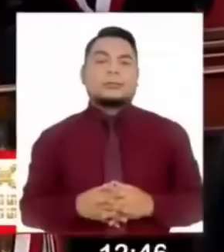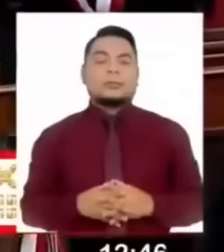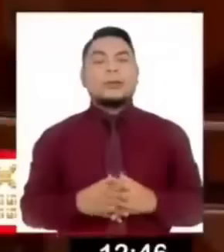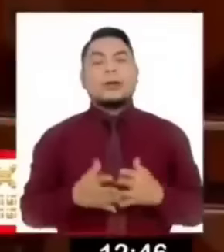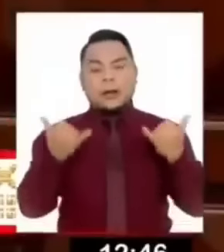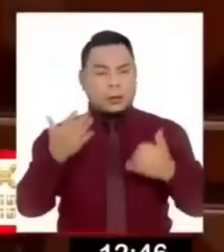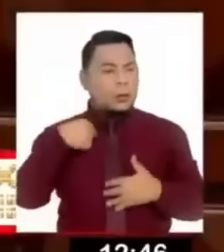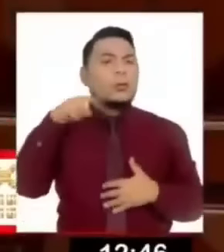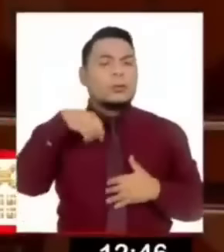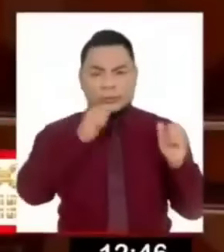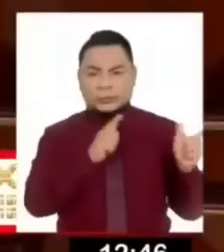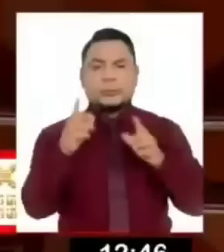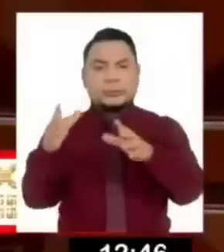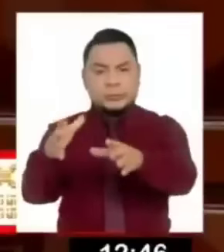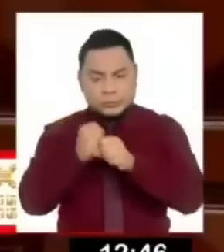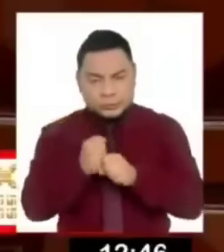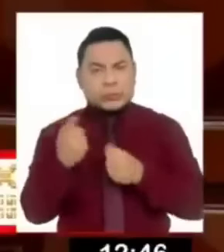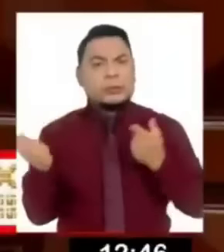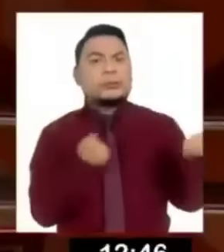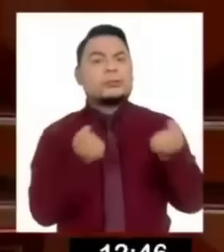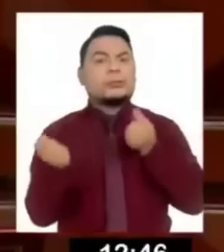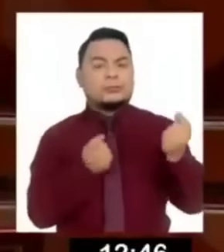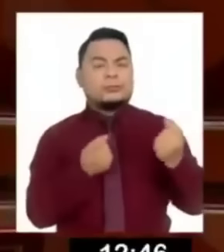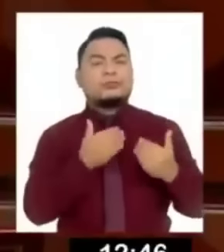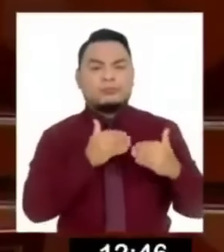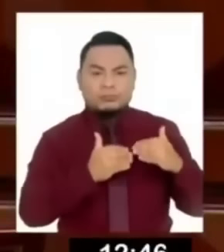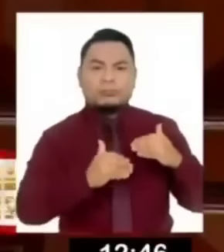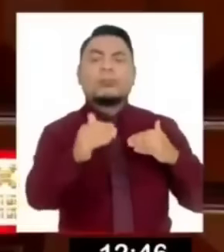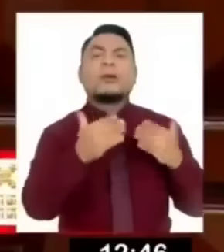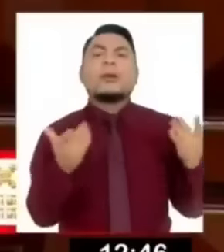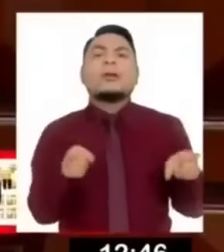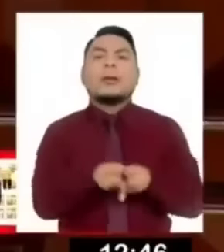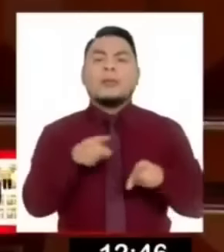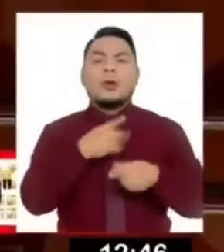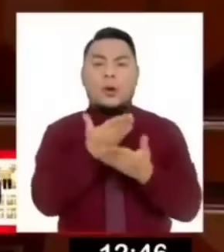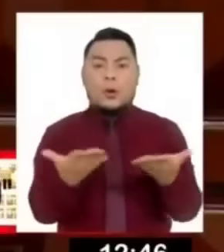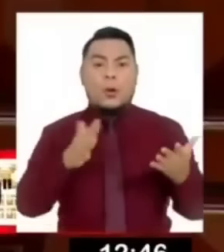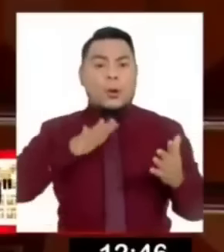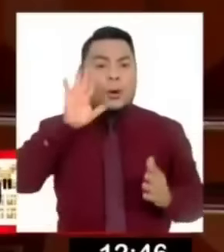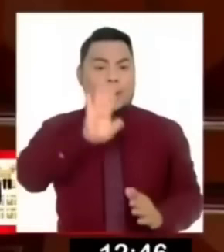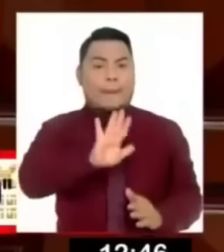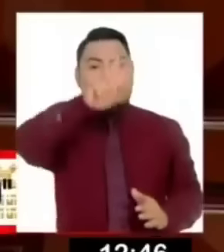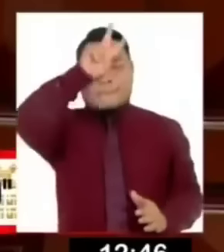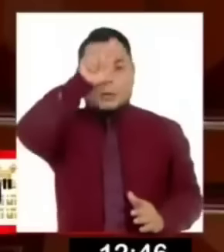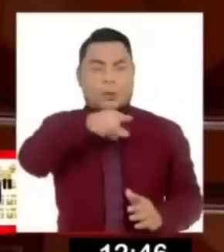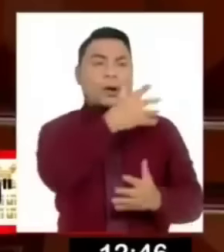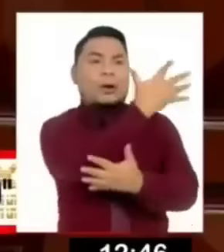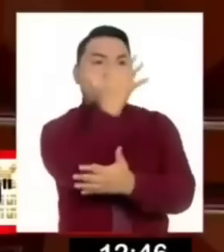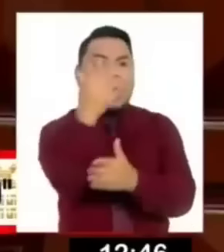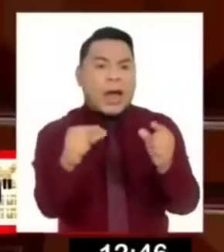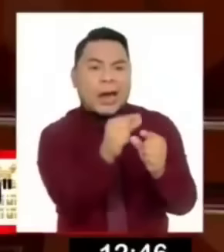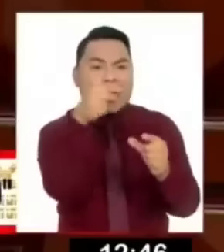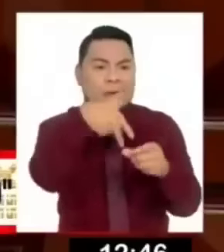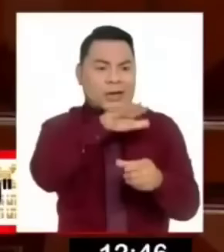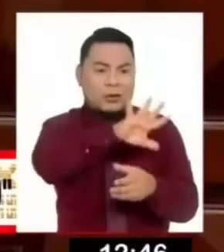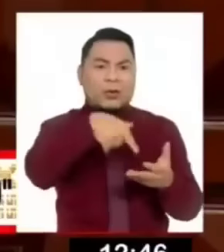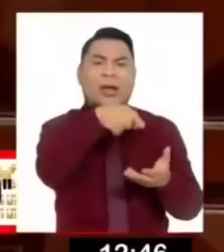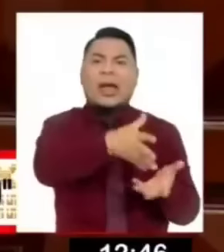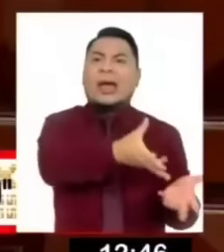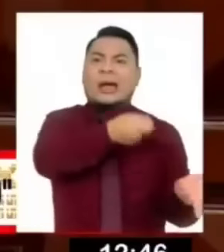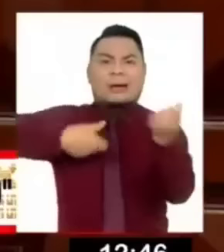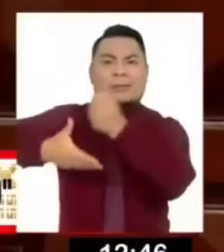Estamos dispuestos a recuperar la soberanía sobre todos nuestros recursos naturales, porque muchos hoy en día están